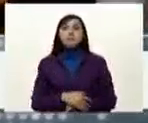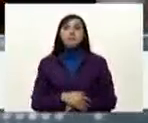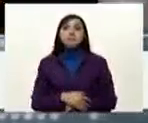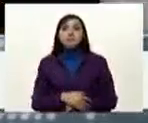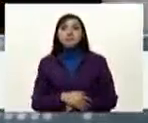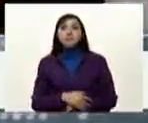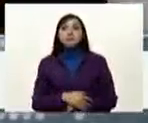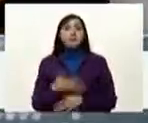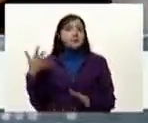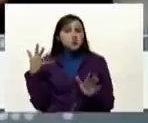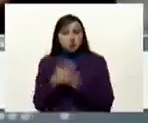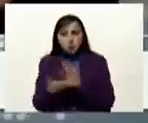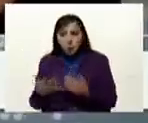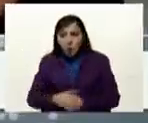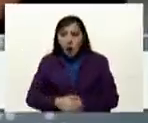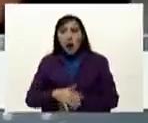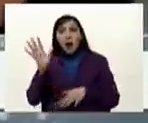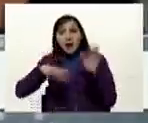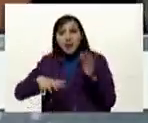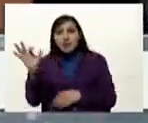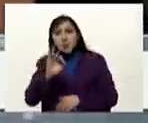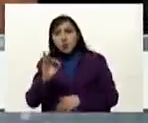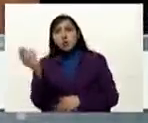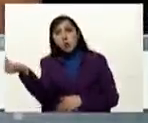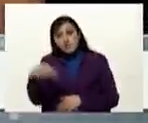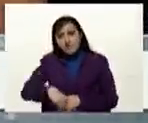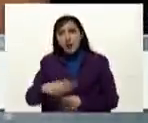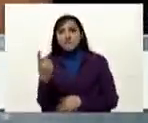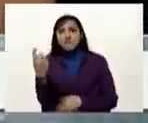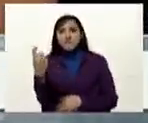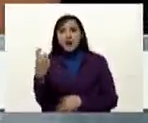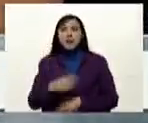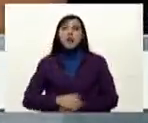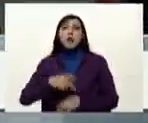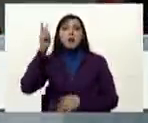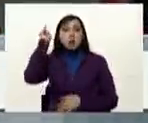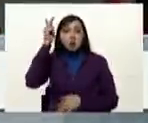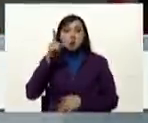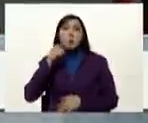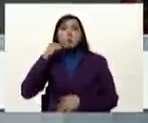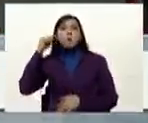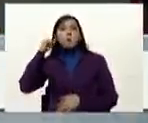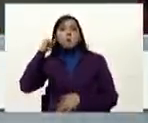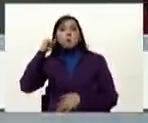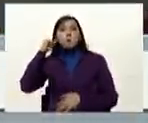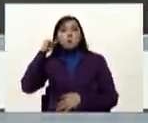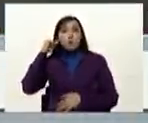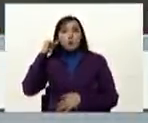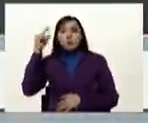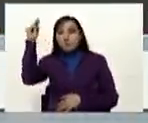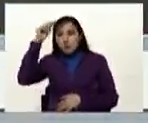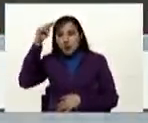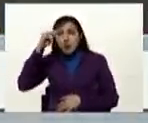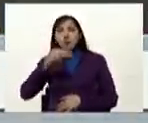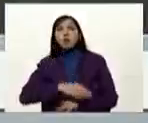Quiere decir que falta un 15% entre maestras, maestros, profesores,